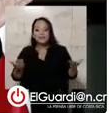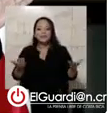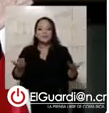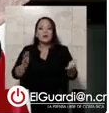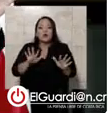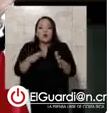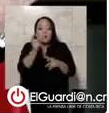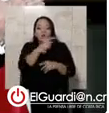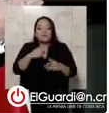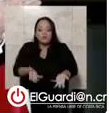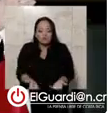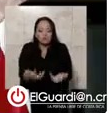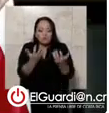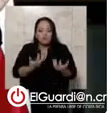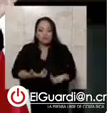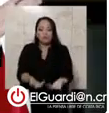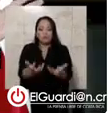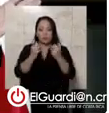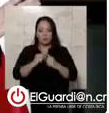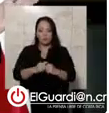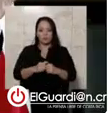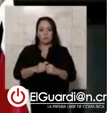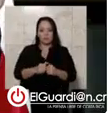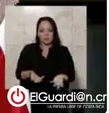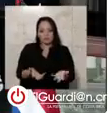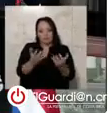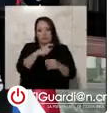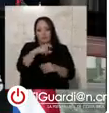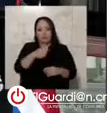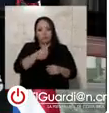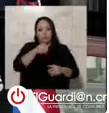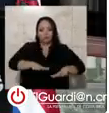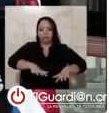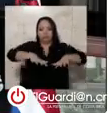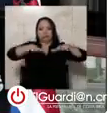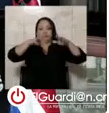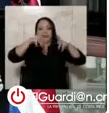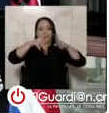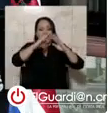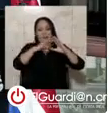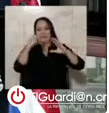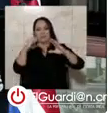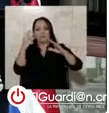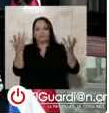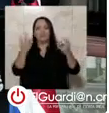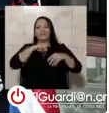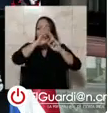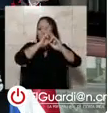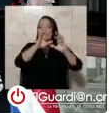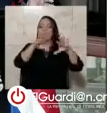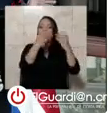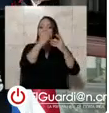dragar esos ríos que se inundan y sacan a la gente de sus casas. Por eso es que hemos sido muy respetuosos con la